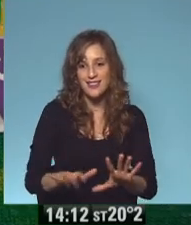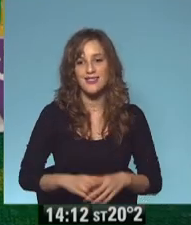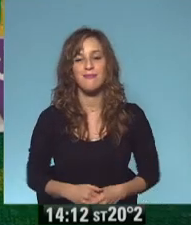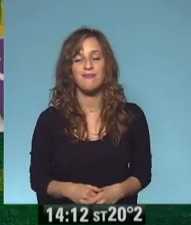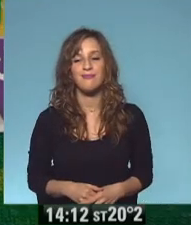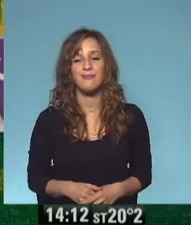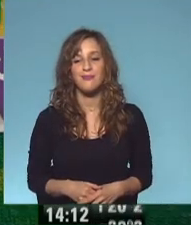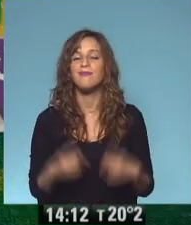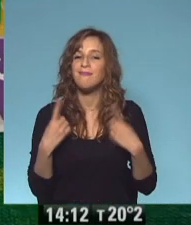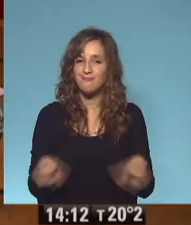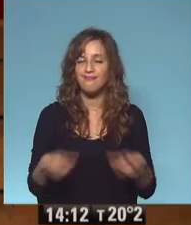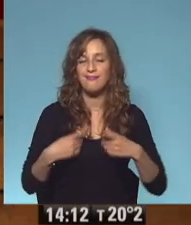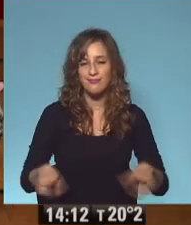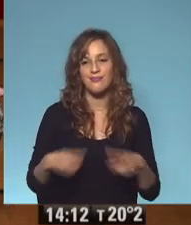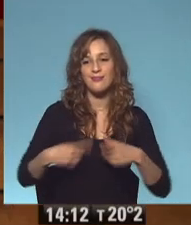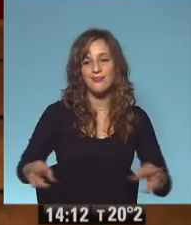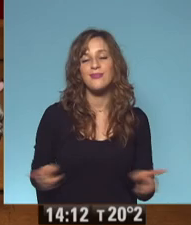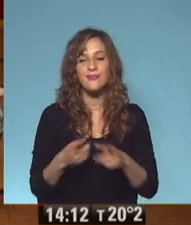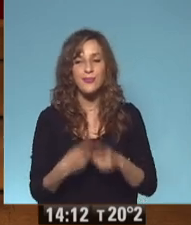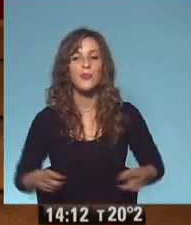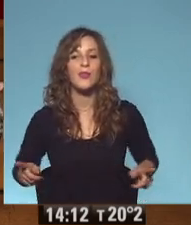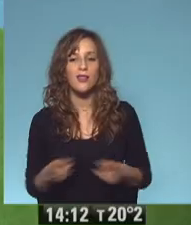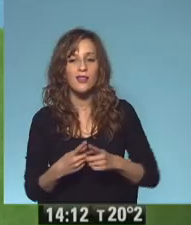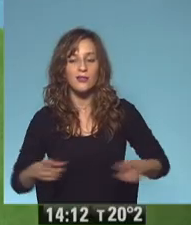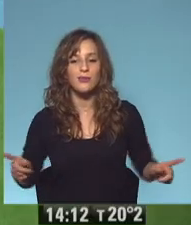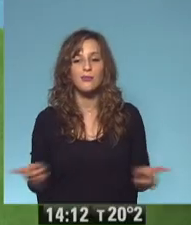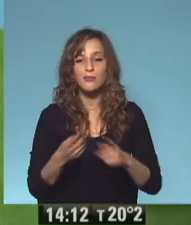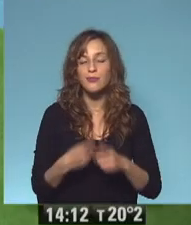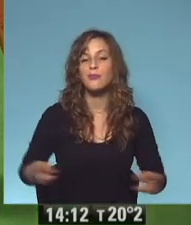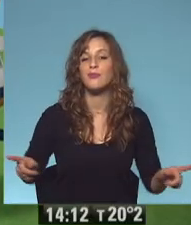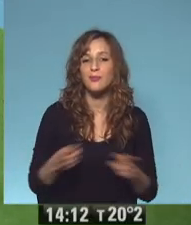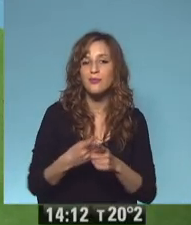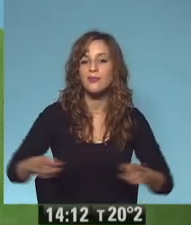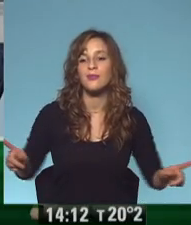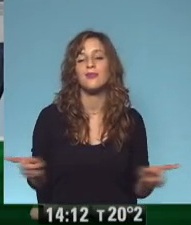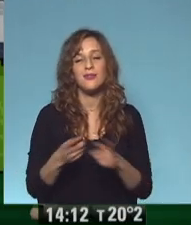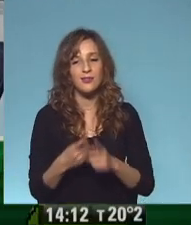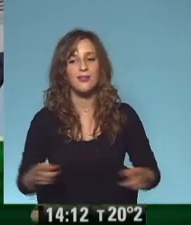que no tienen fin. ¡Bien! ¡Uy! ¡Socorro!